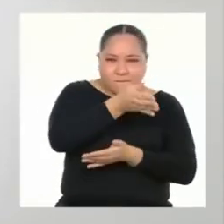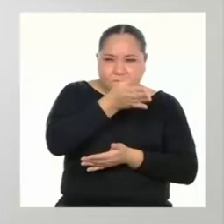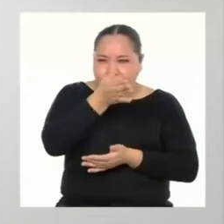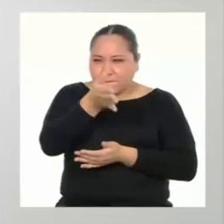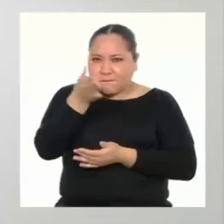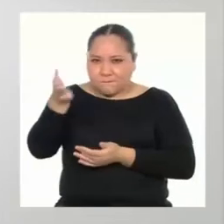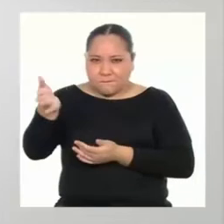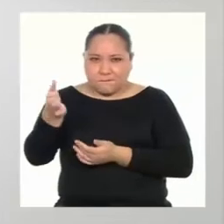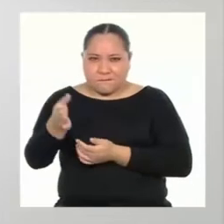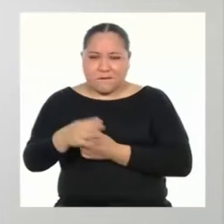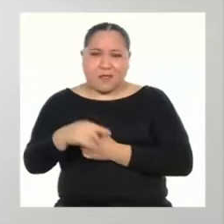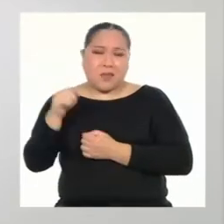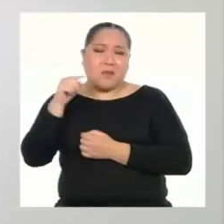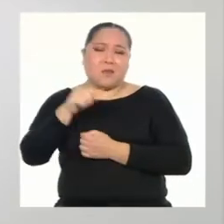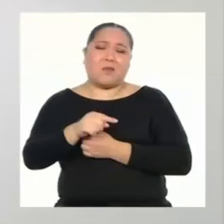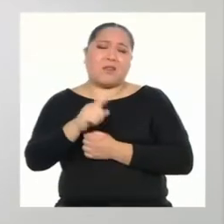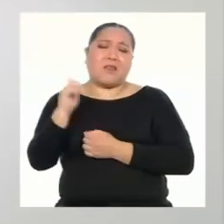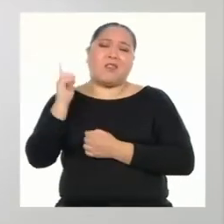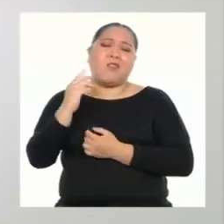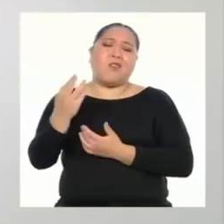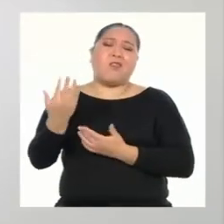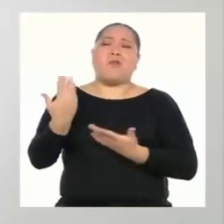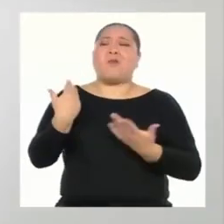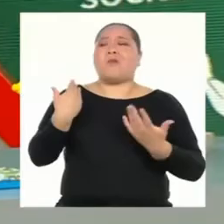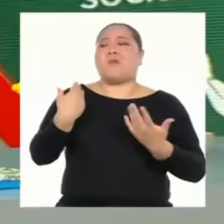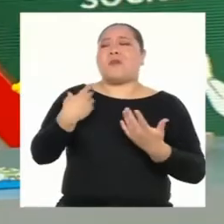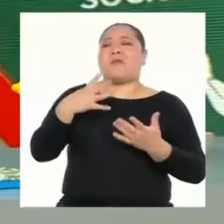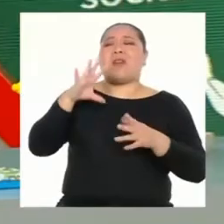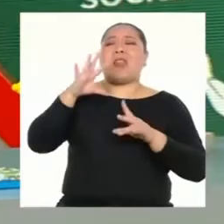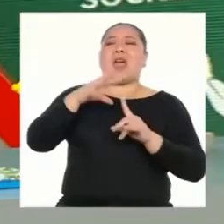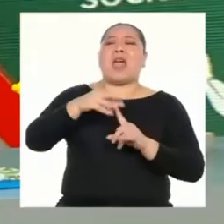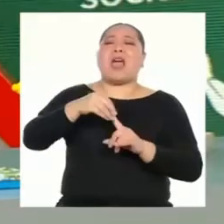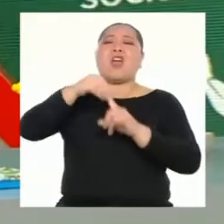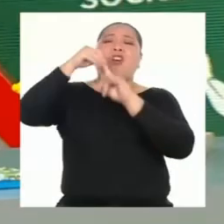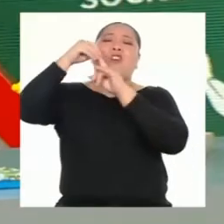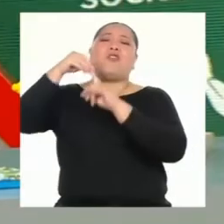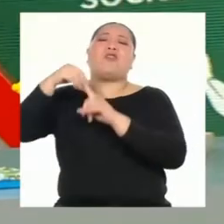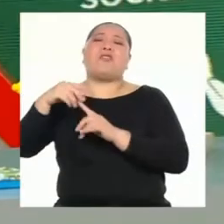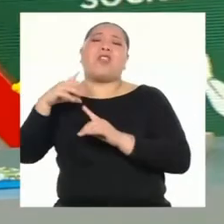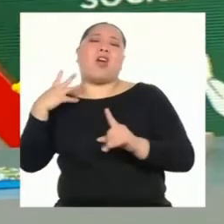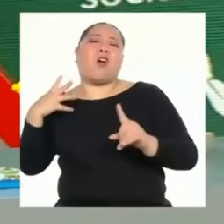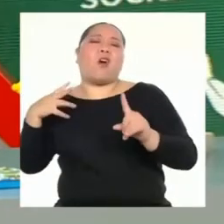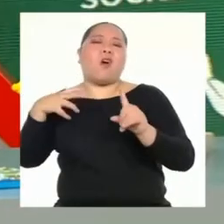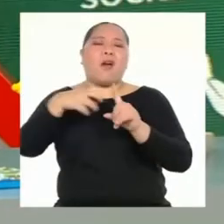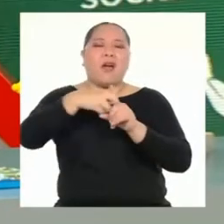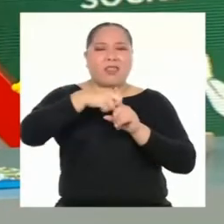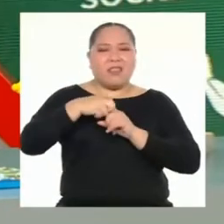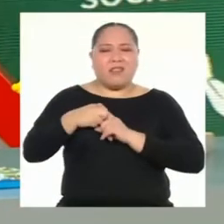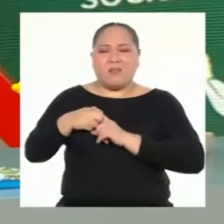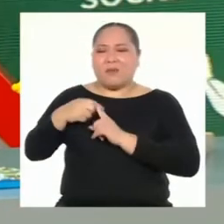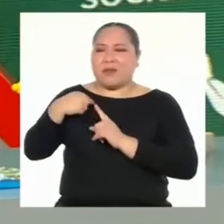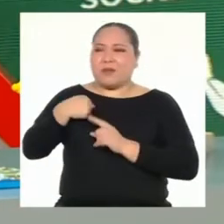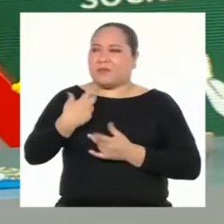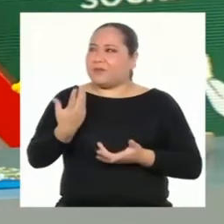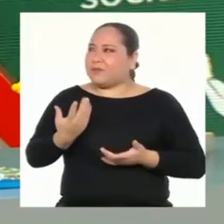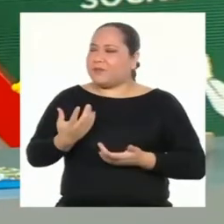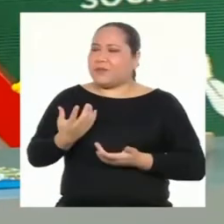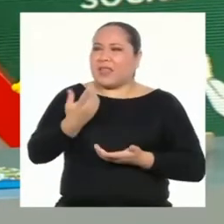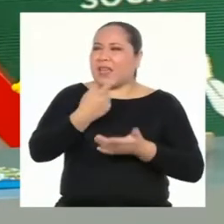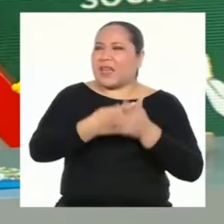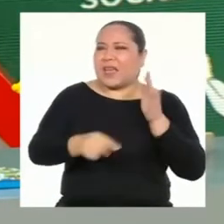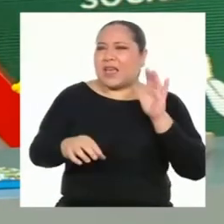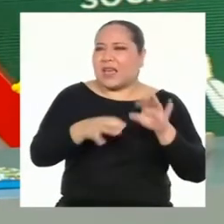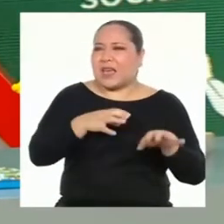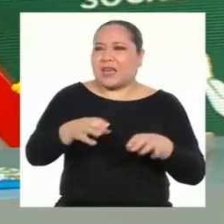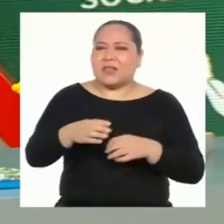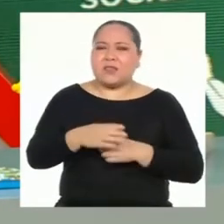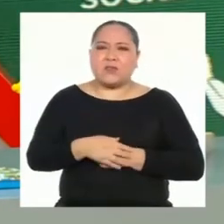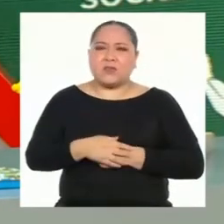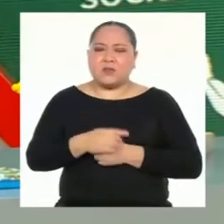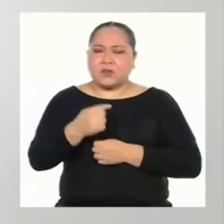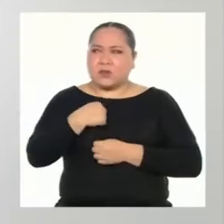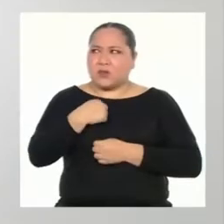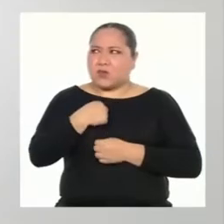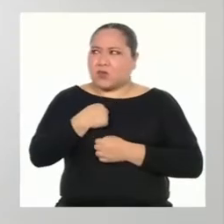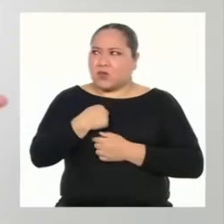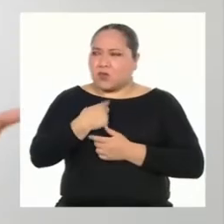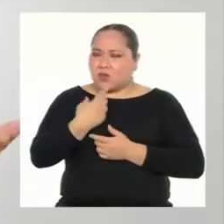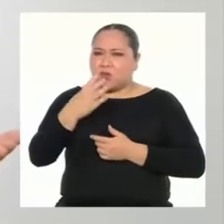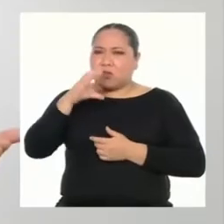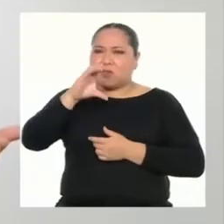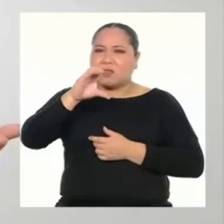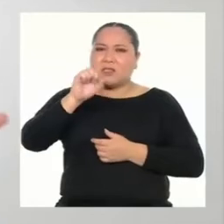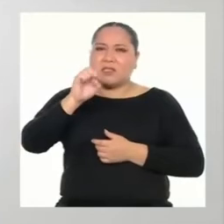las redes por una falsa creencia de anonimato. ¿Qué podemos hacer si nos encontramos ante el